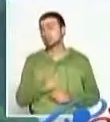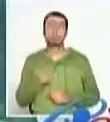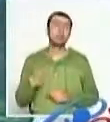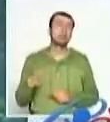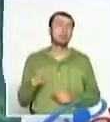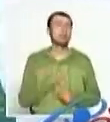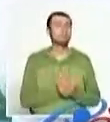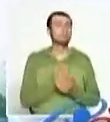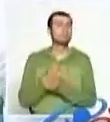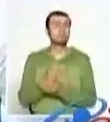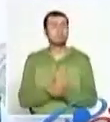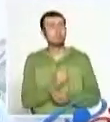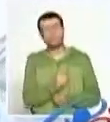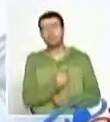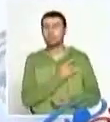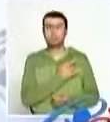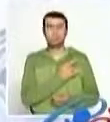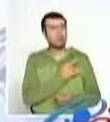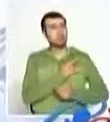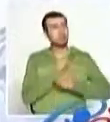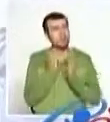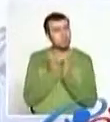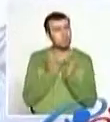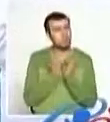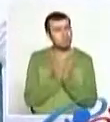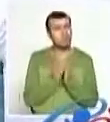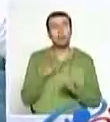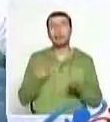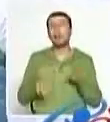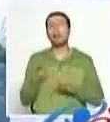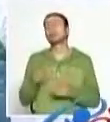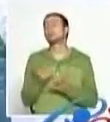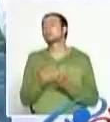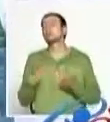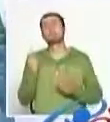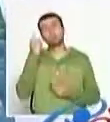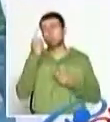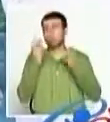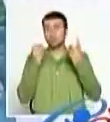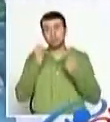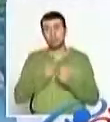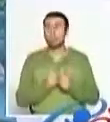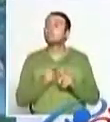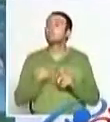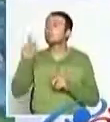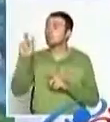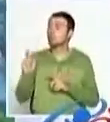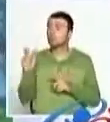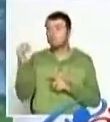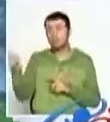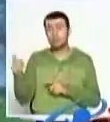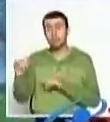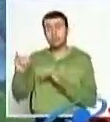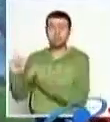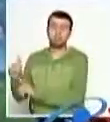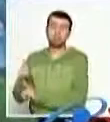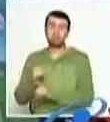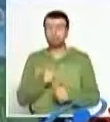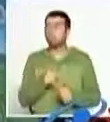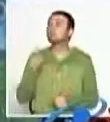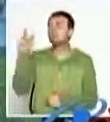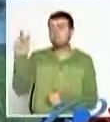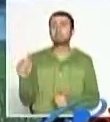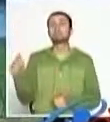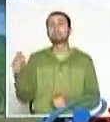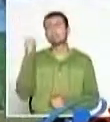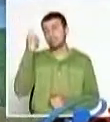recorrido universitario de varios años, no lo entendemos, pero lo entiende la señora que hace el aseo en la casa, lo entiende el señor que me